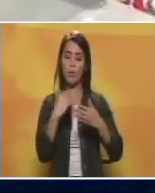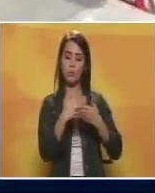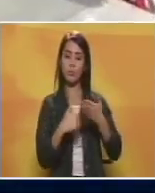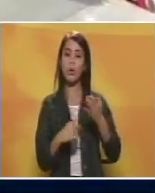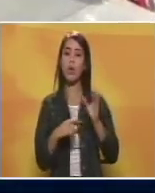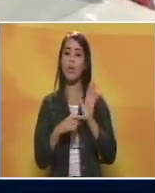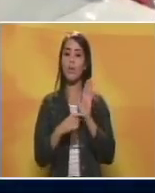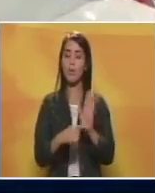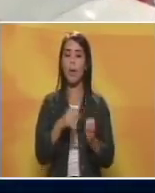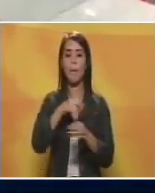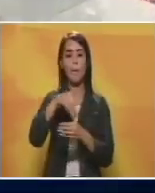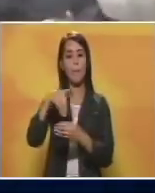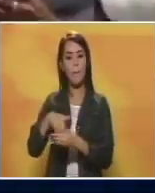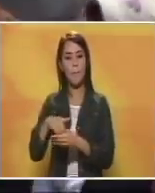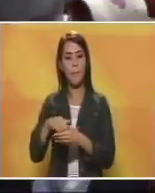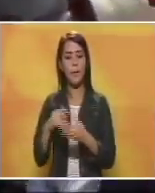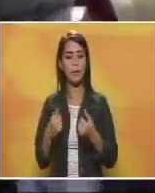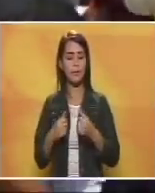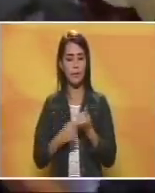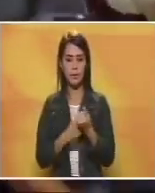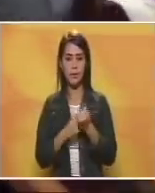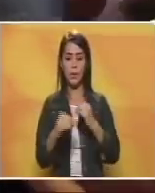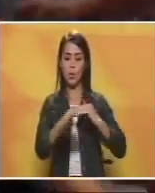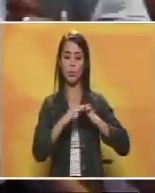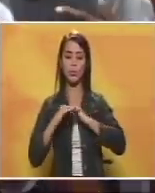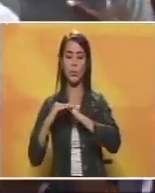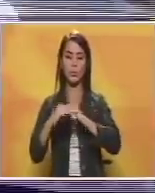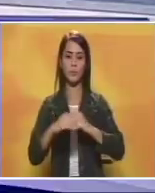su juicio, poder continuar compitiendo en condiciones de igualdad.